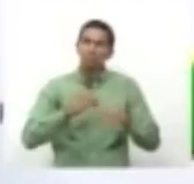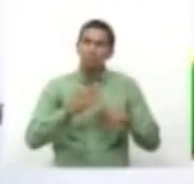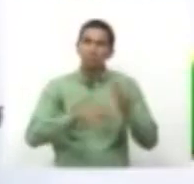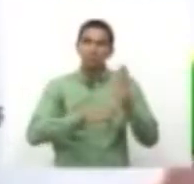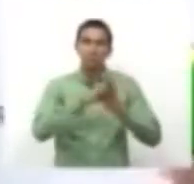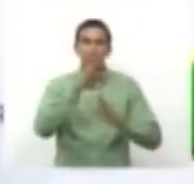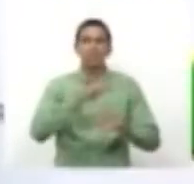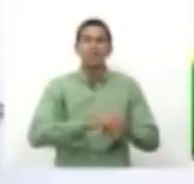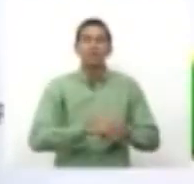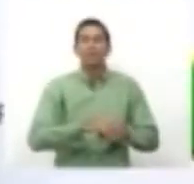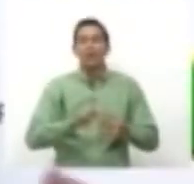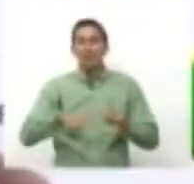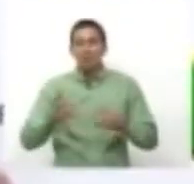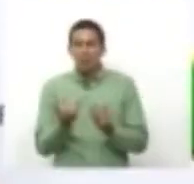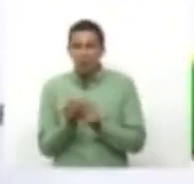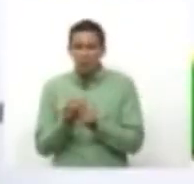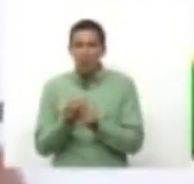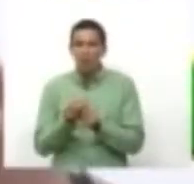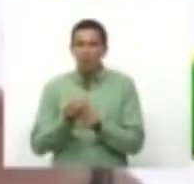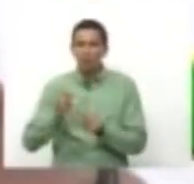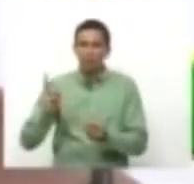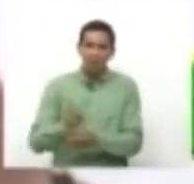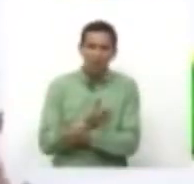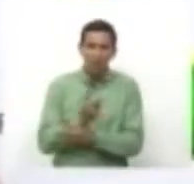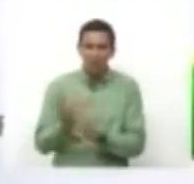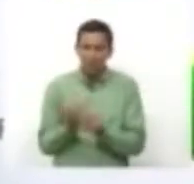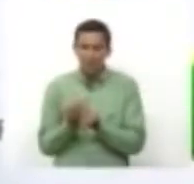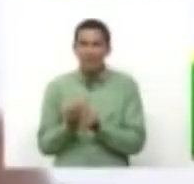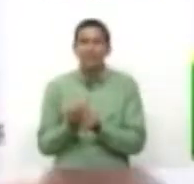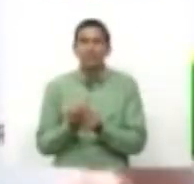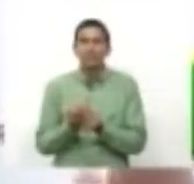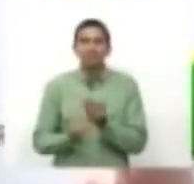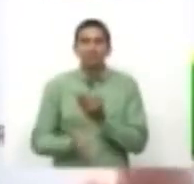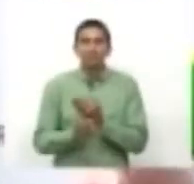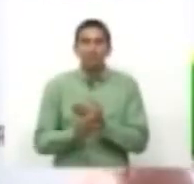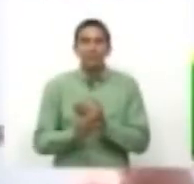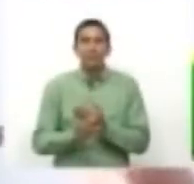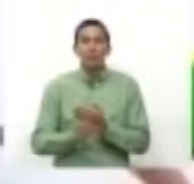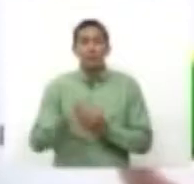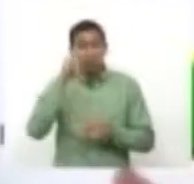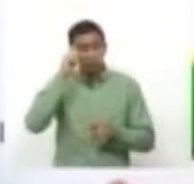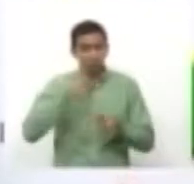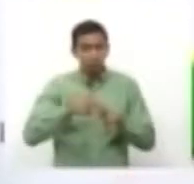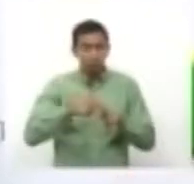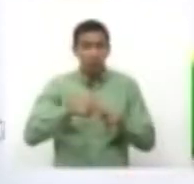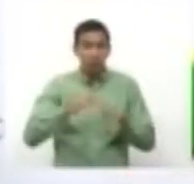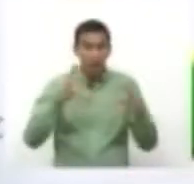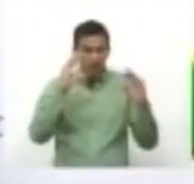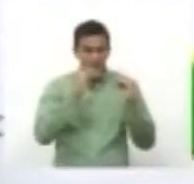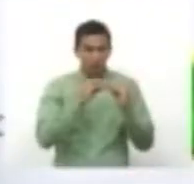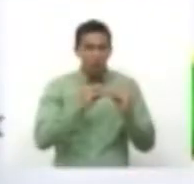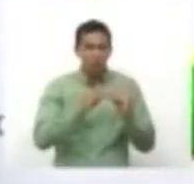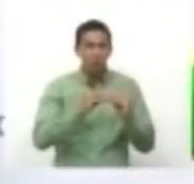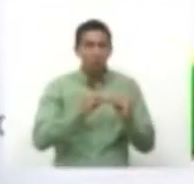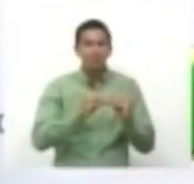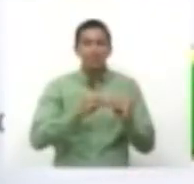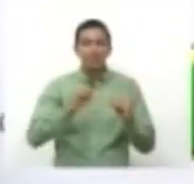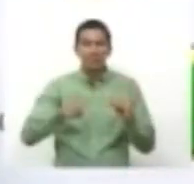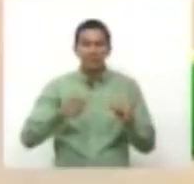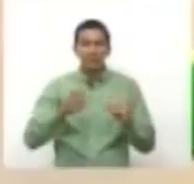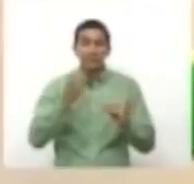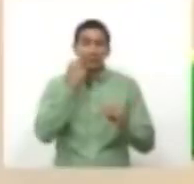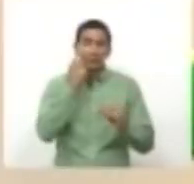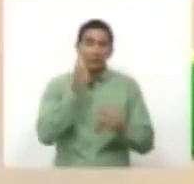organizada, pero siempre señalamos que la proximidad de los acuerdos iba a elevar el riesgo de defensores de derechos humanos y